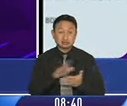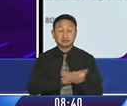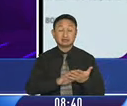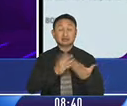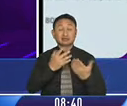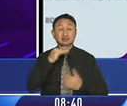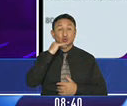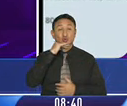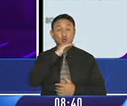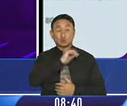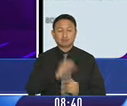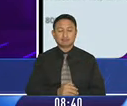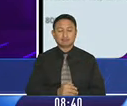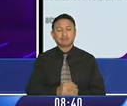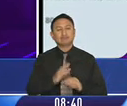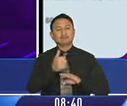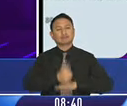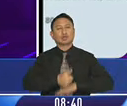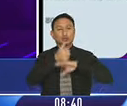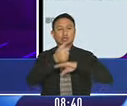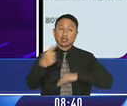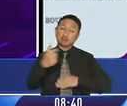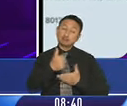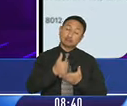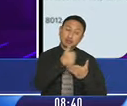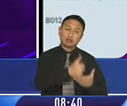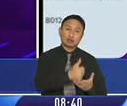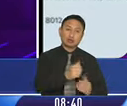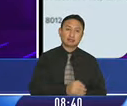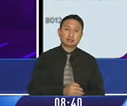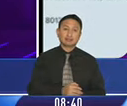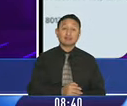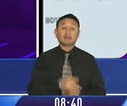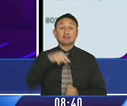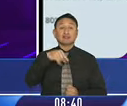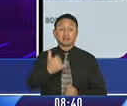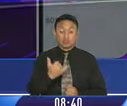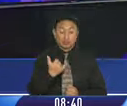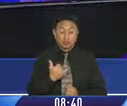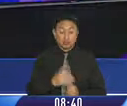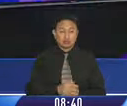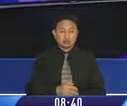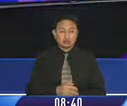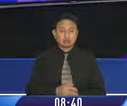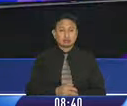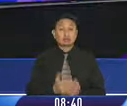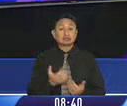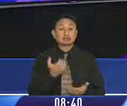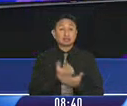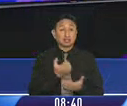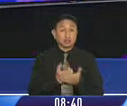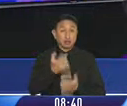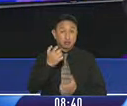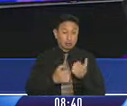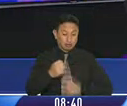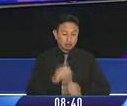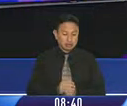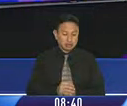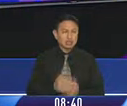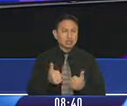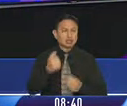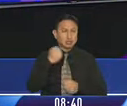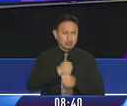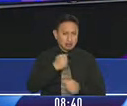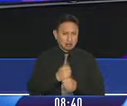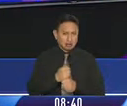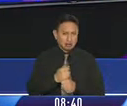insalubridad. Esperemos que la autoridad les dé un sitio adecuado. Yo siempre diré, en estas épocas complicadas de la economía, el ganarse honradamente